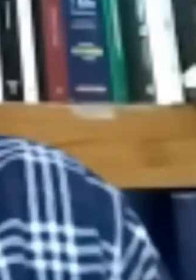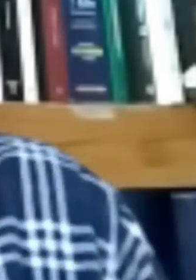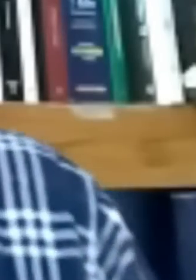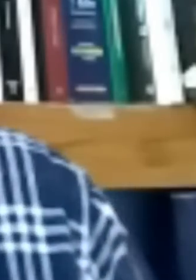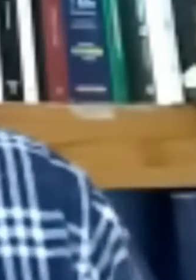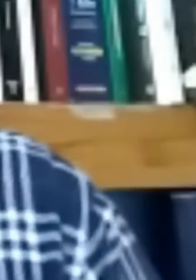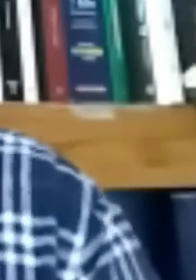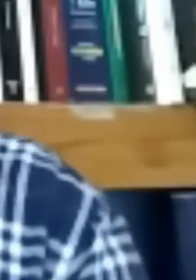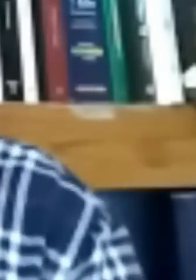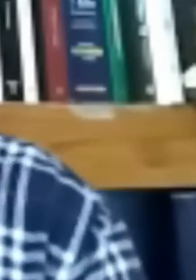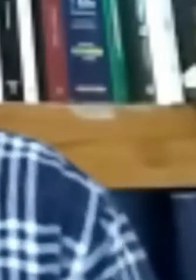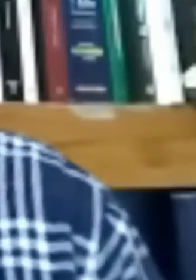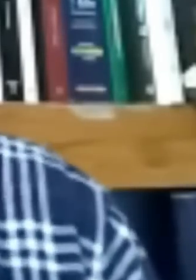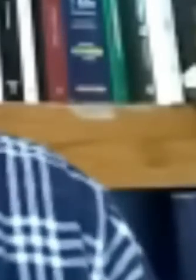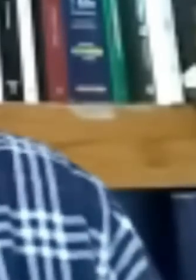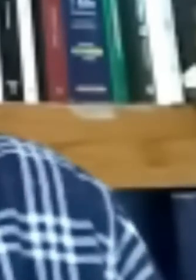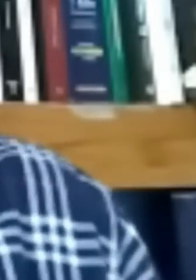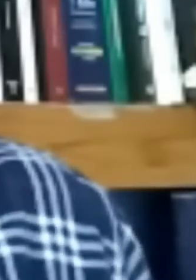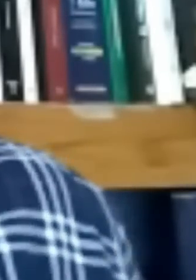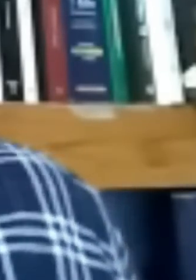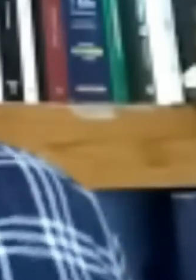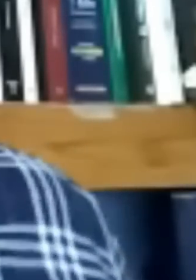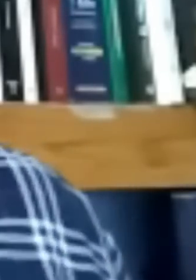búnker, dicen en las redes, de su